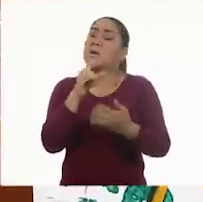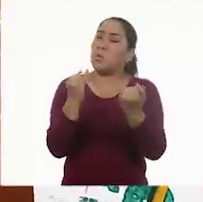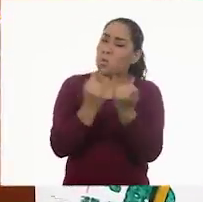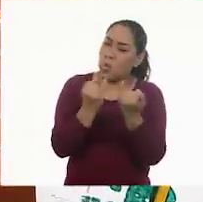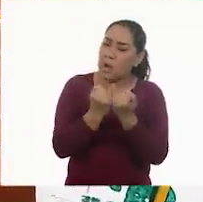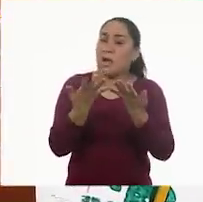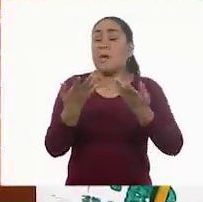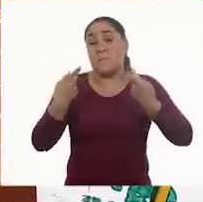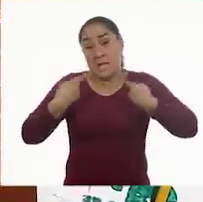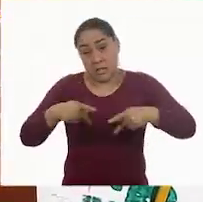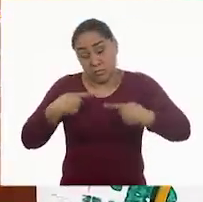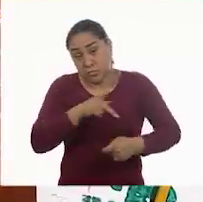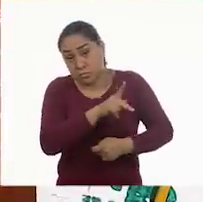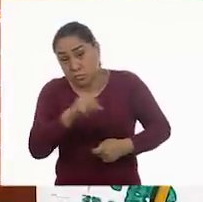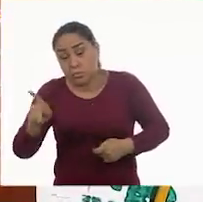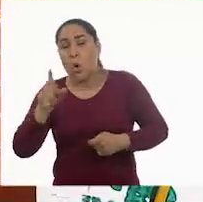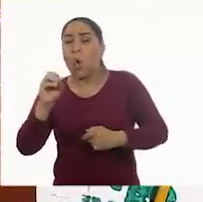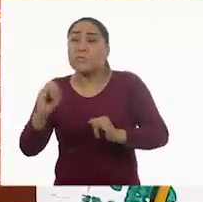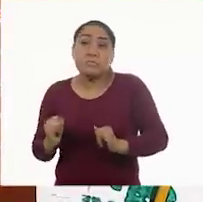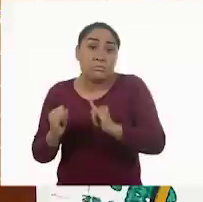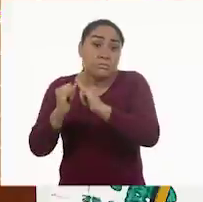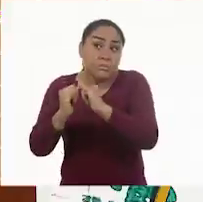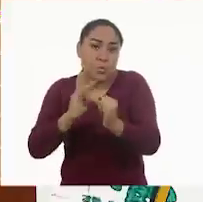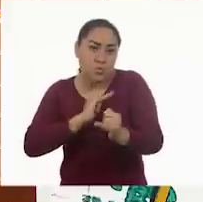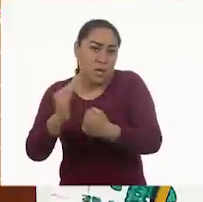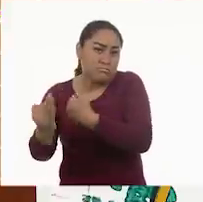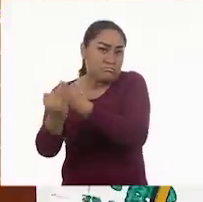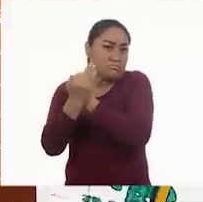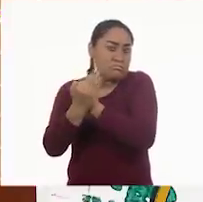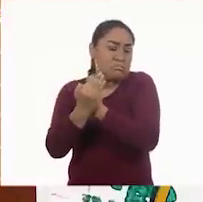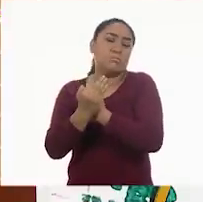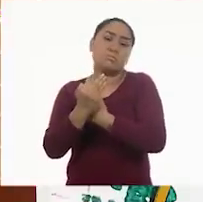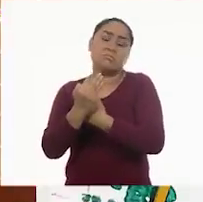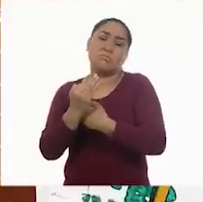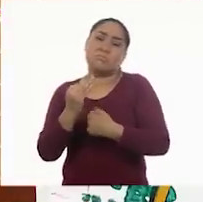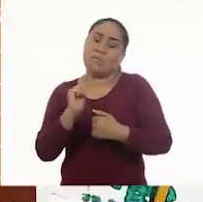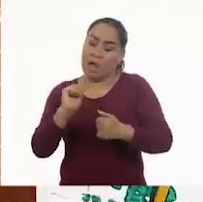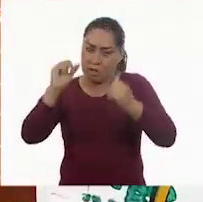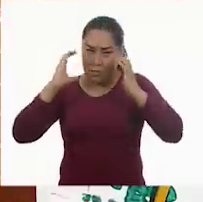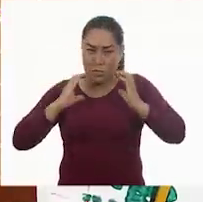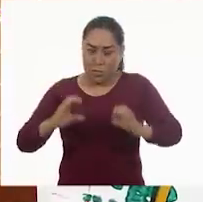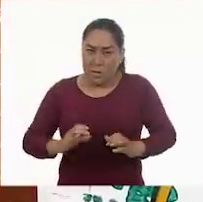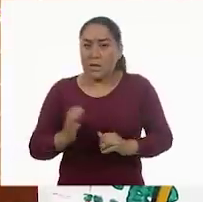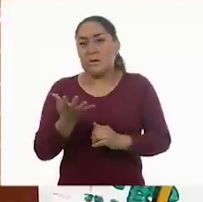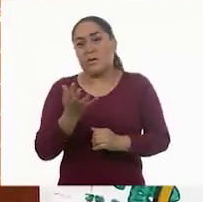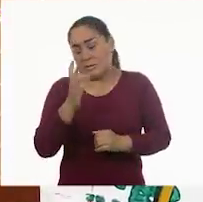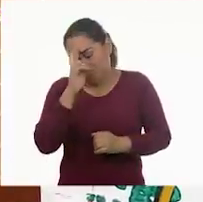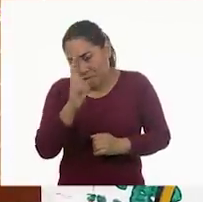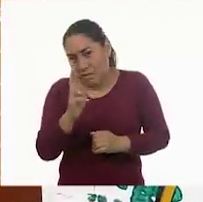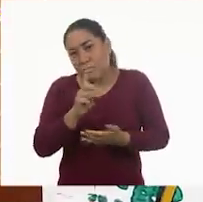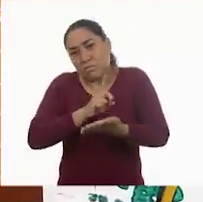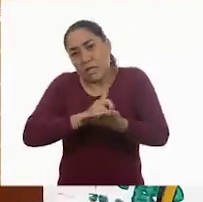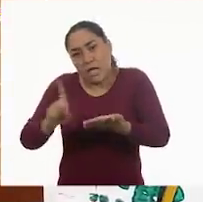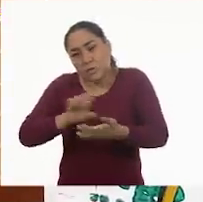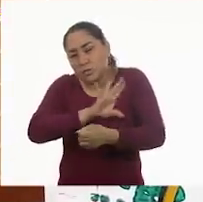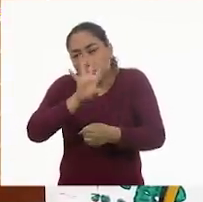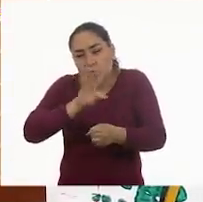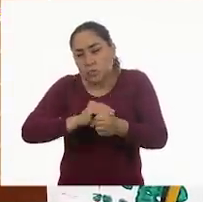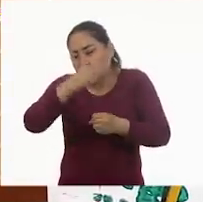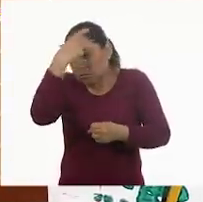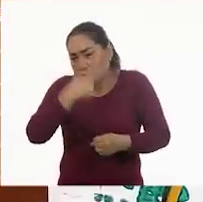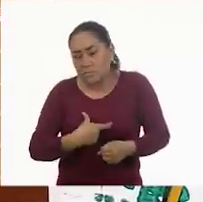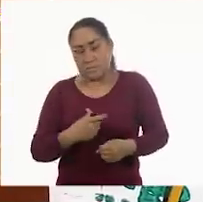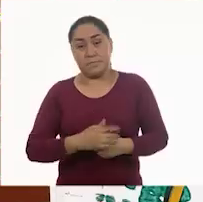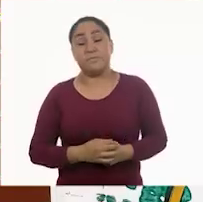o instituciones que nos pueden ayudar a protegernos y defender nuestra integridad, dignidad, derechos. El día de